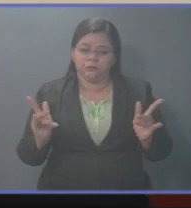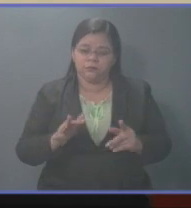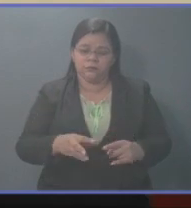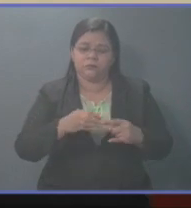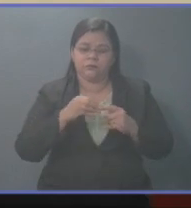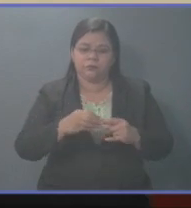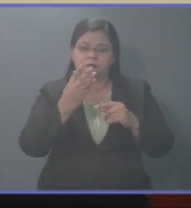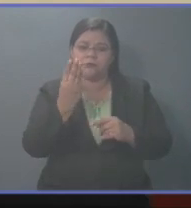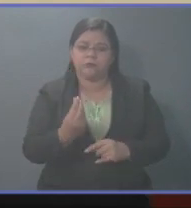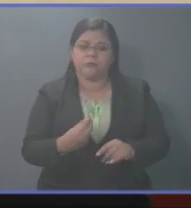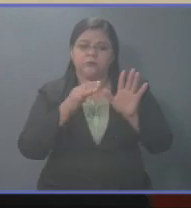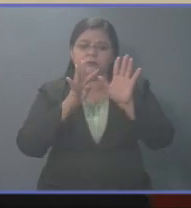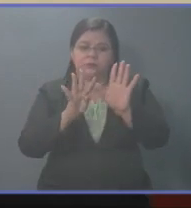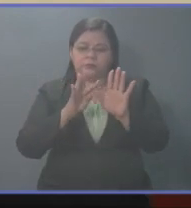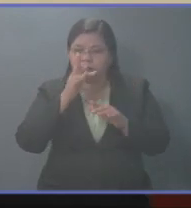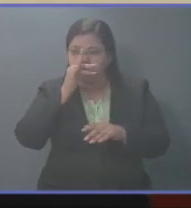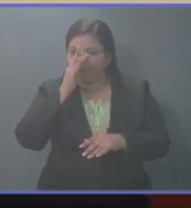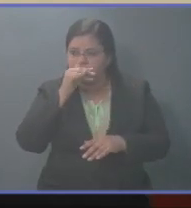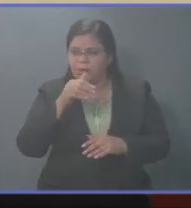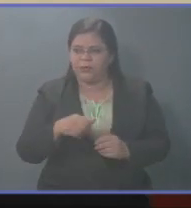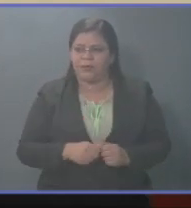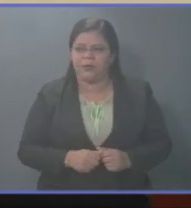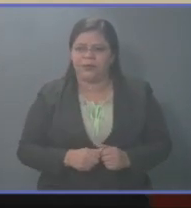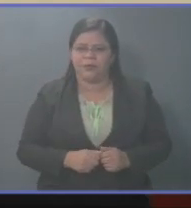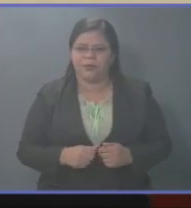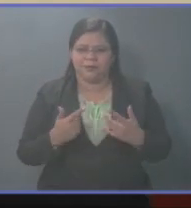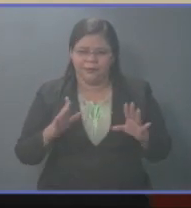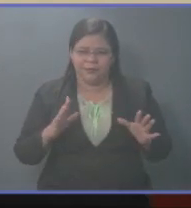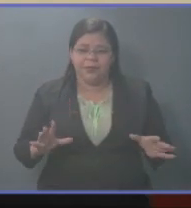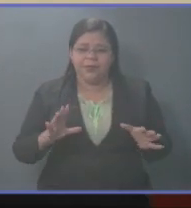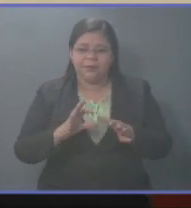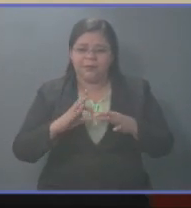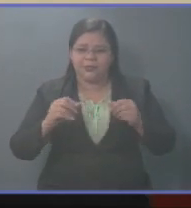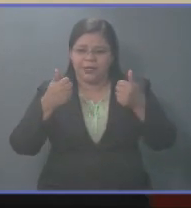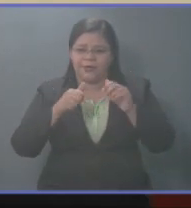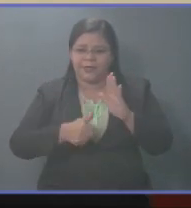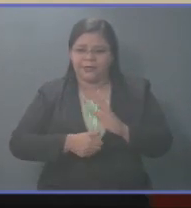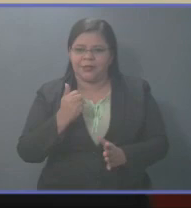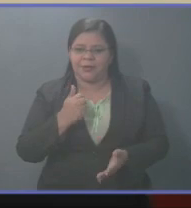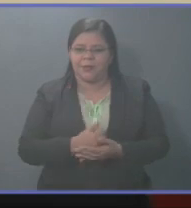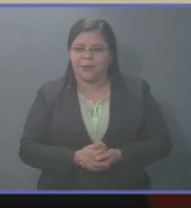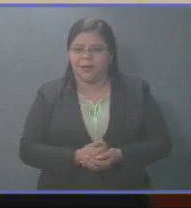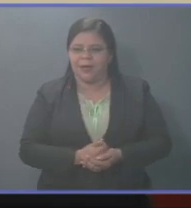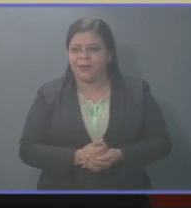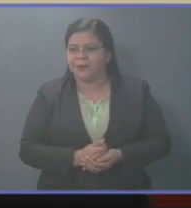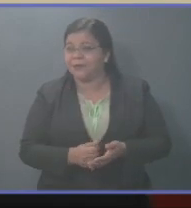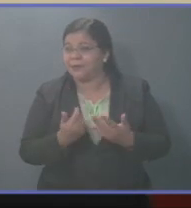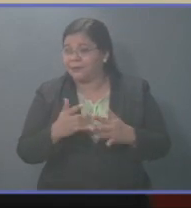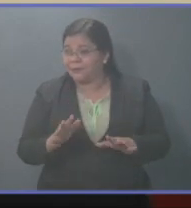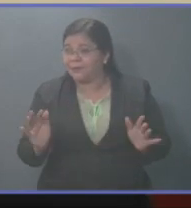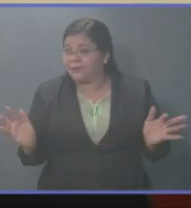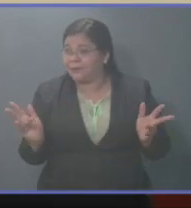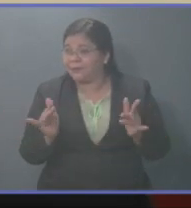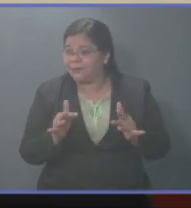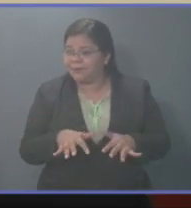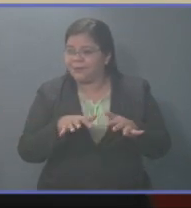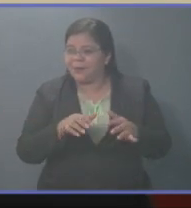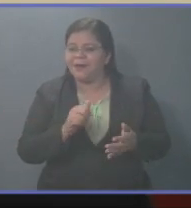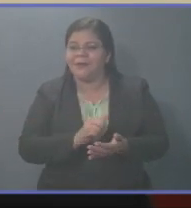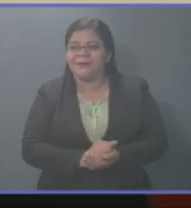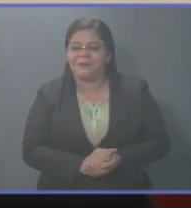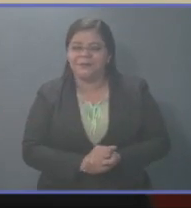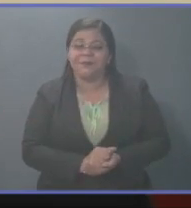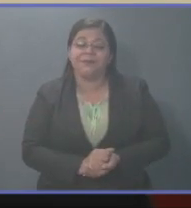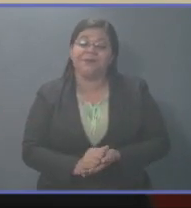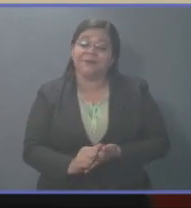día 9 de febrero de 2020 a las 15 horas en el Salón Azul del Palacio Legislativo, a fin de